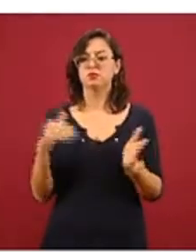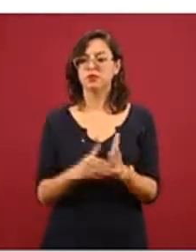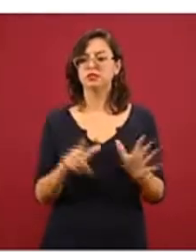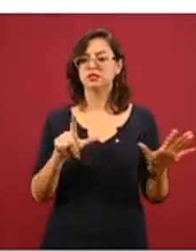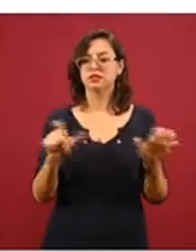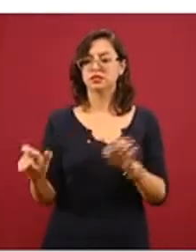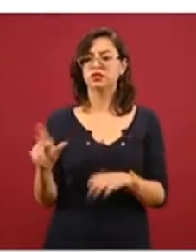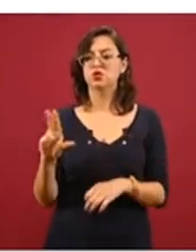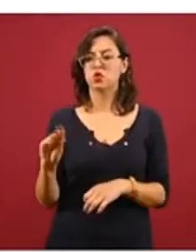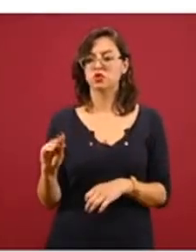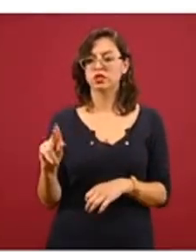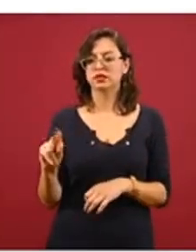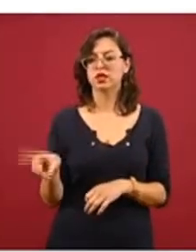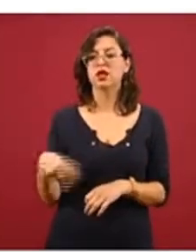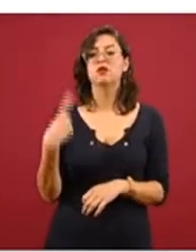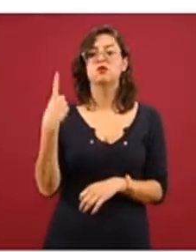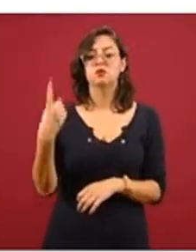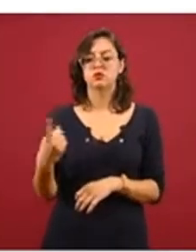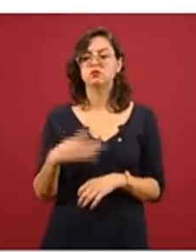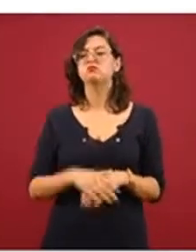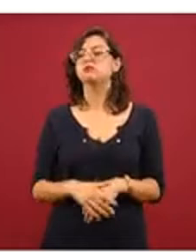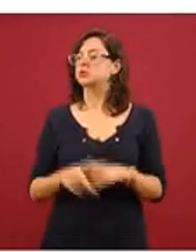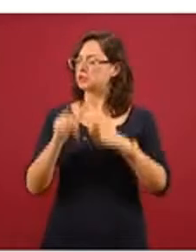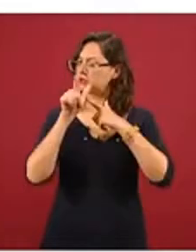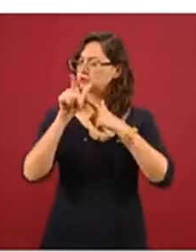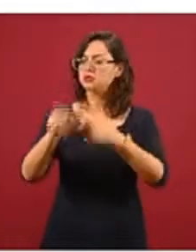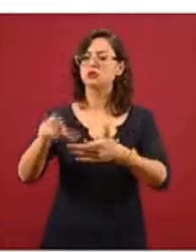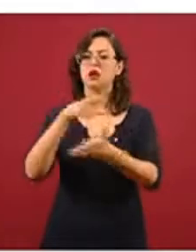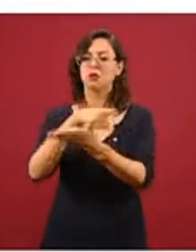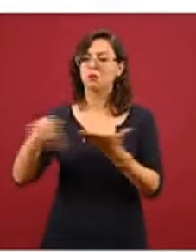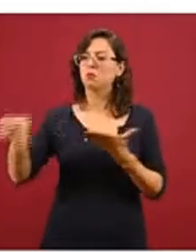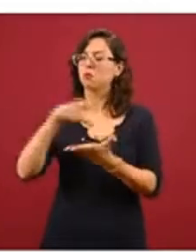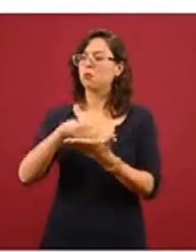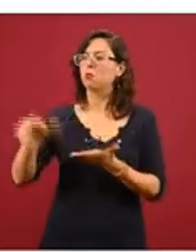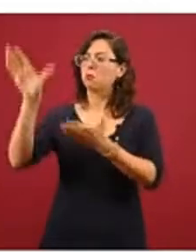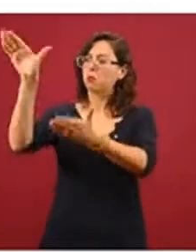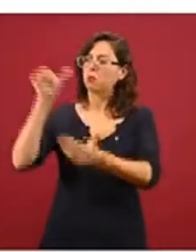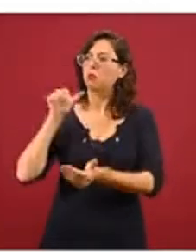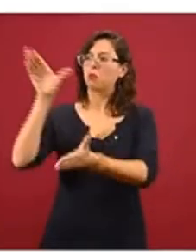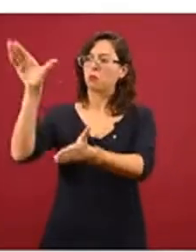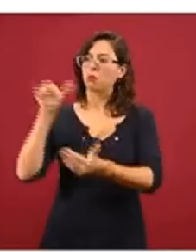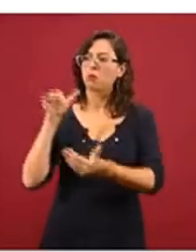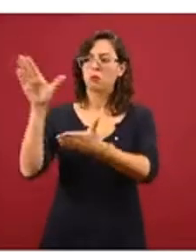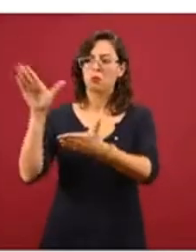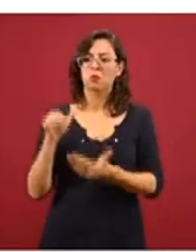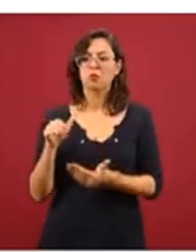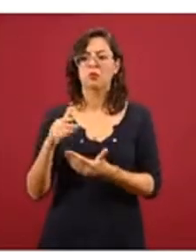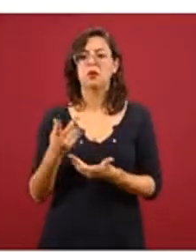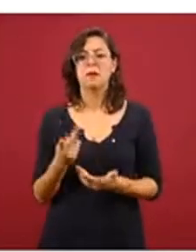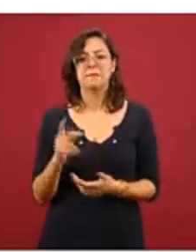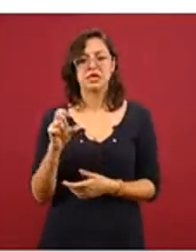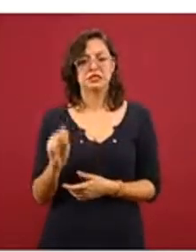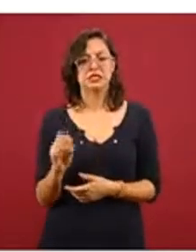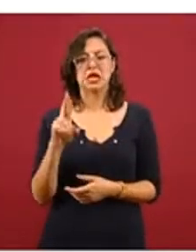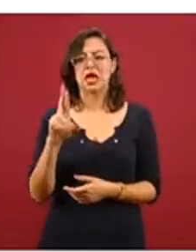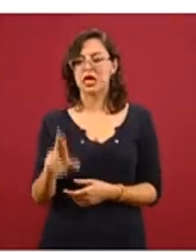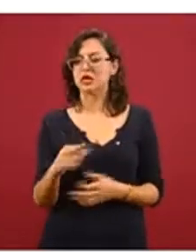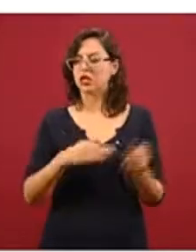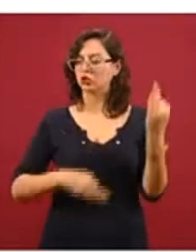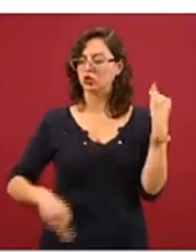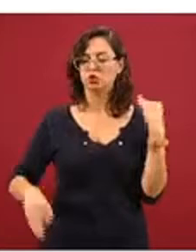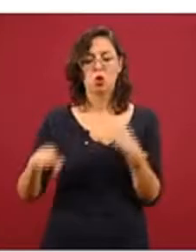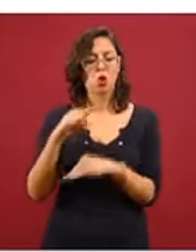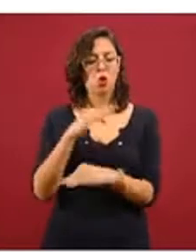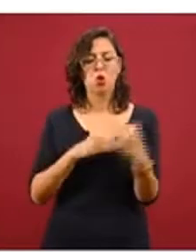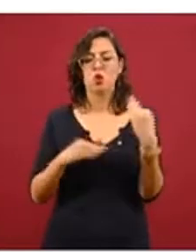221.781. Se han continuado adquiriendo pruebas en este caso todas son de PCR, es decir, de reacción en